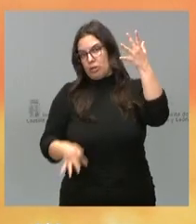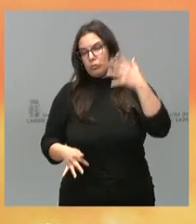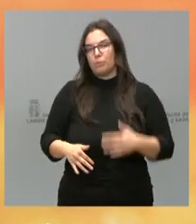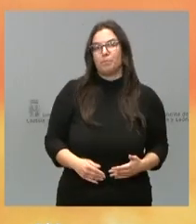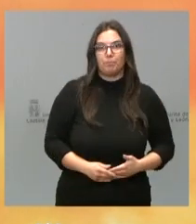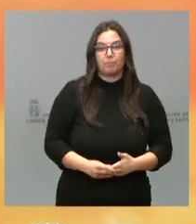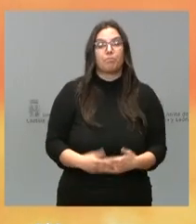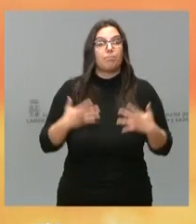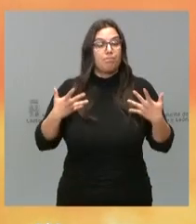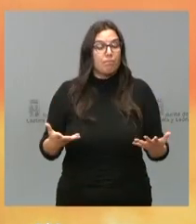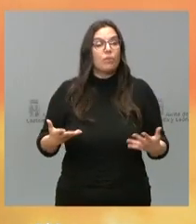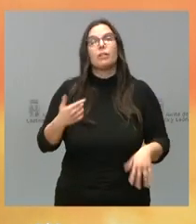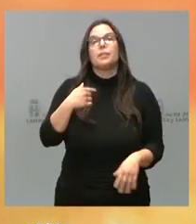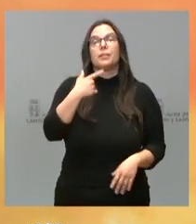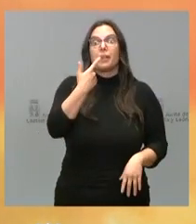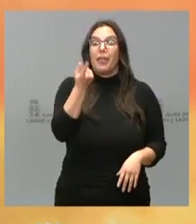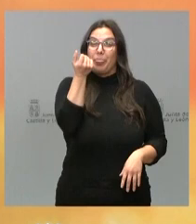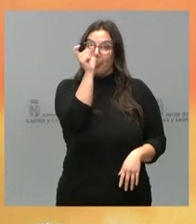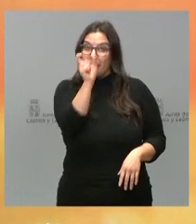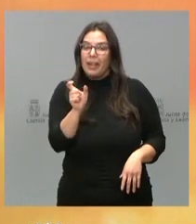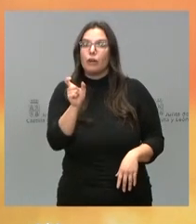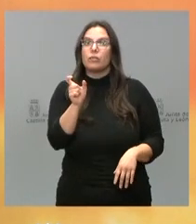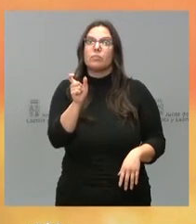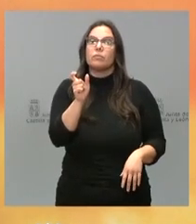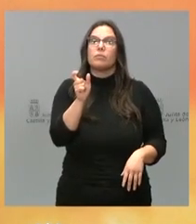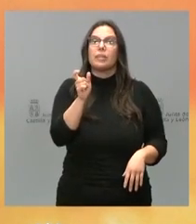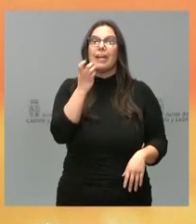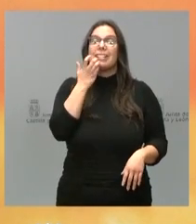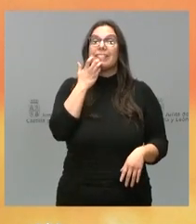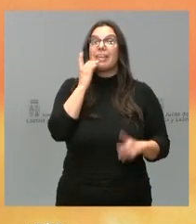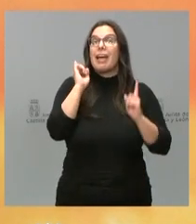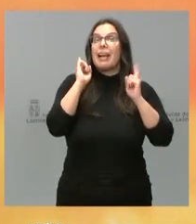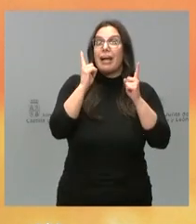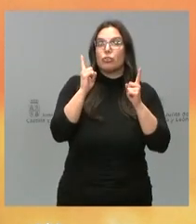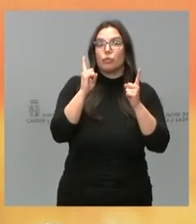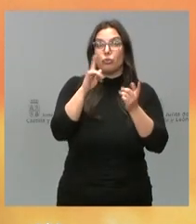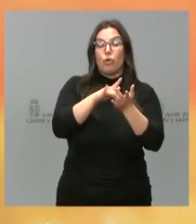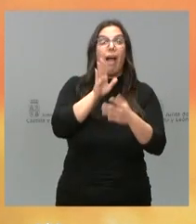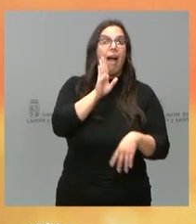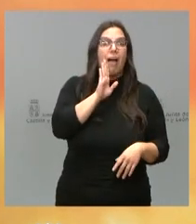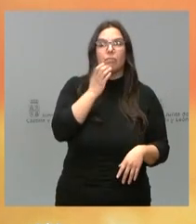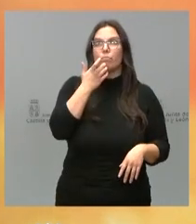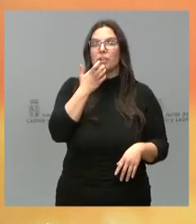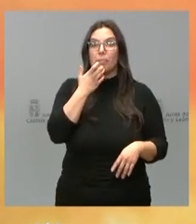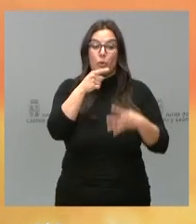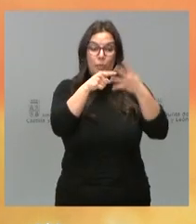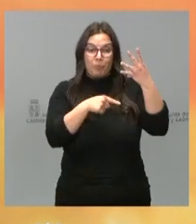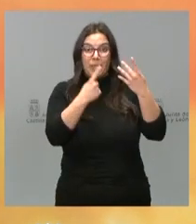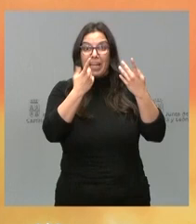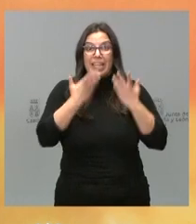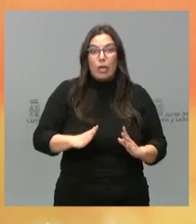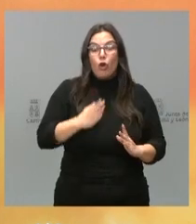decir que las cuantías se duplicarán en el supuesto como digo de que alguno de los niños